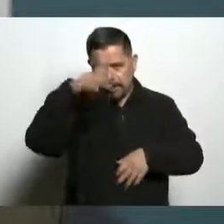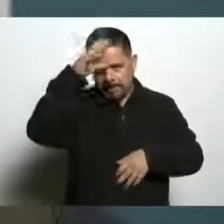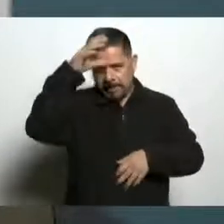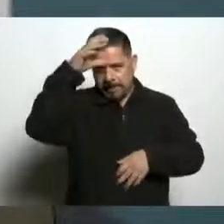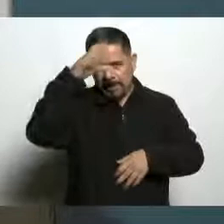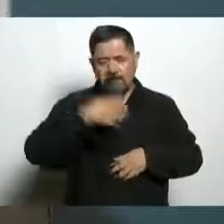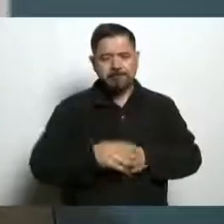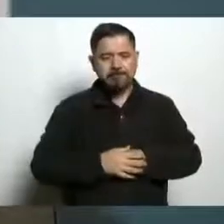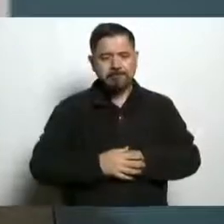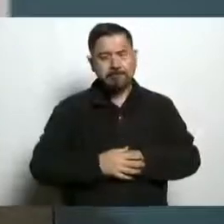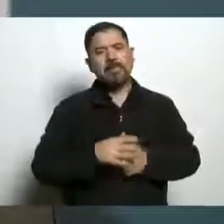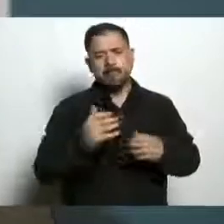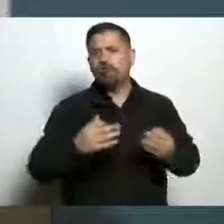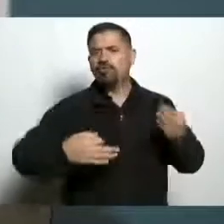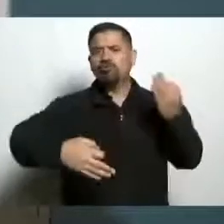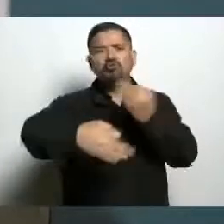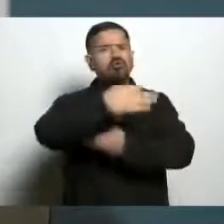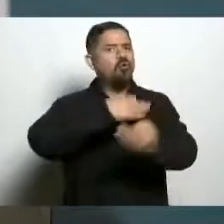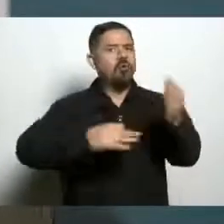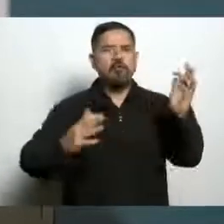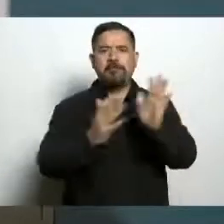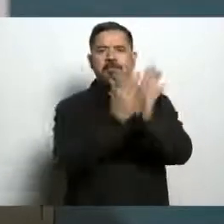con la participación de todos.